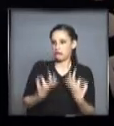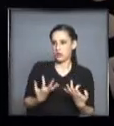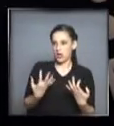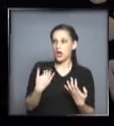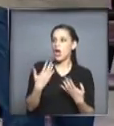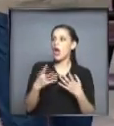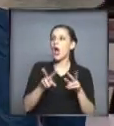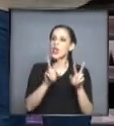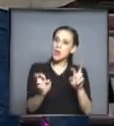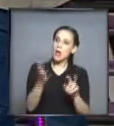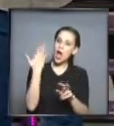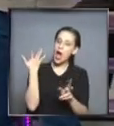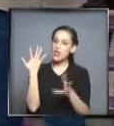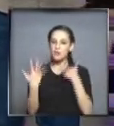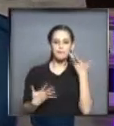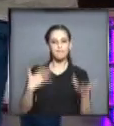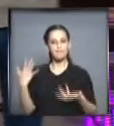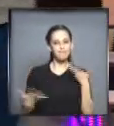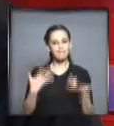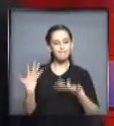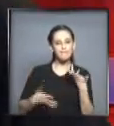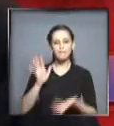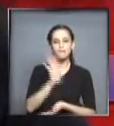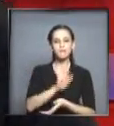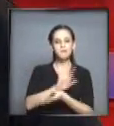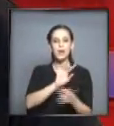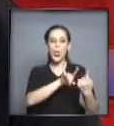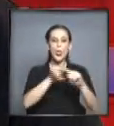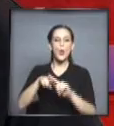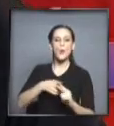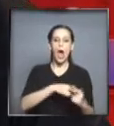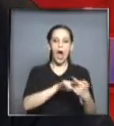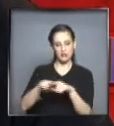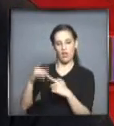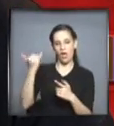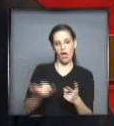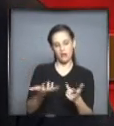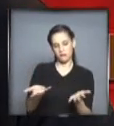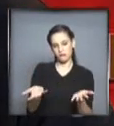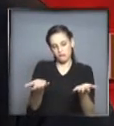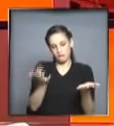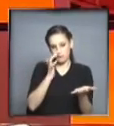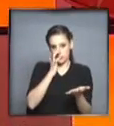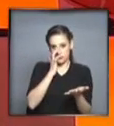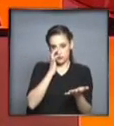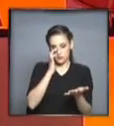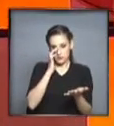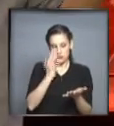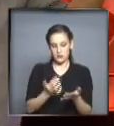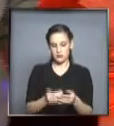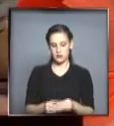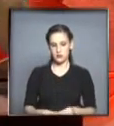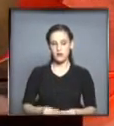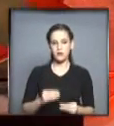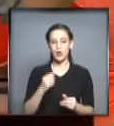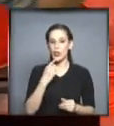Nos fuimos con una disputa entre comillas, debate, ¿no? Debate. Entre Adam y Juan Manuel, un debate. A veces yo le pongo